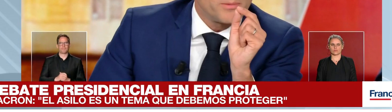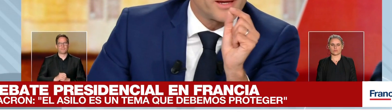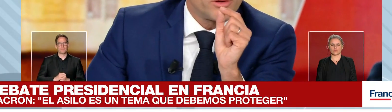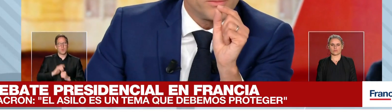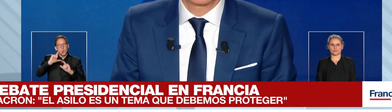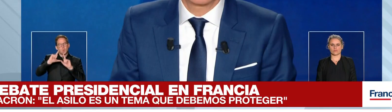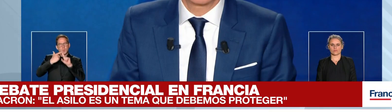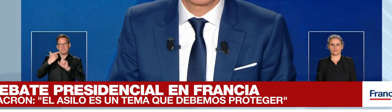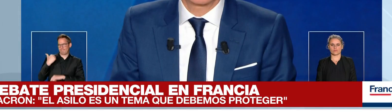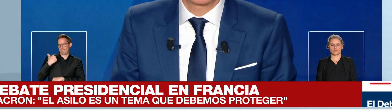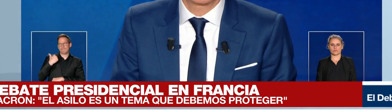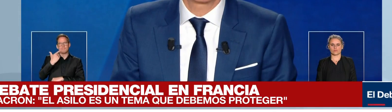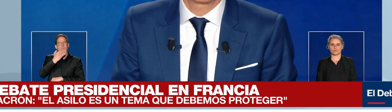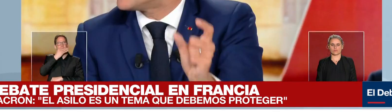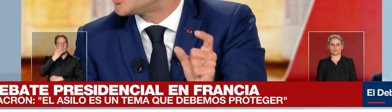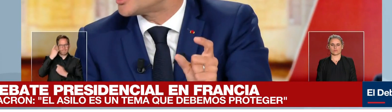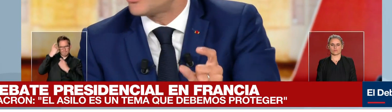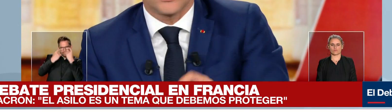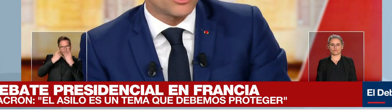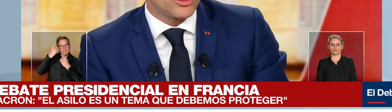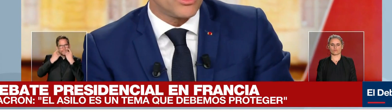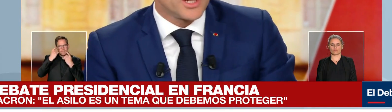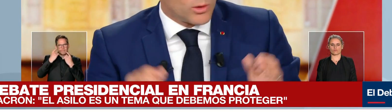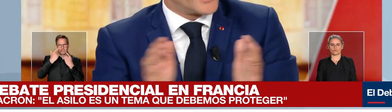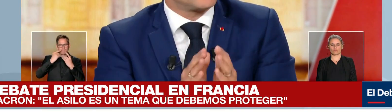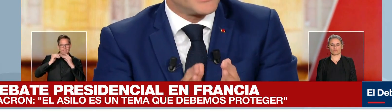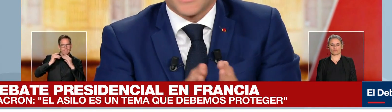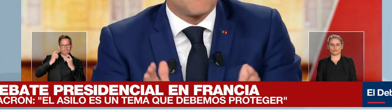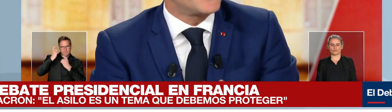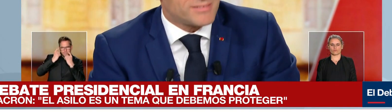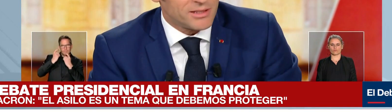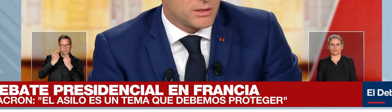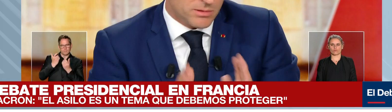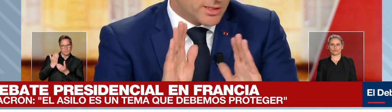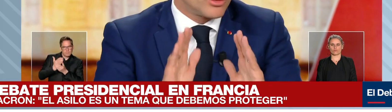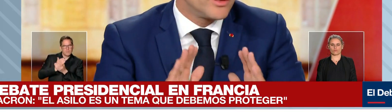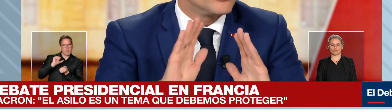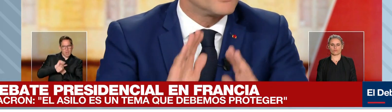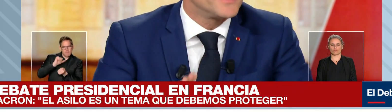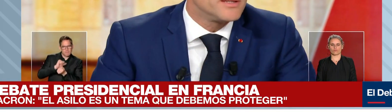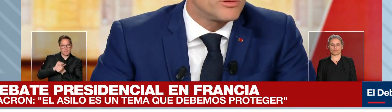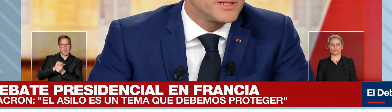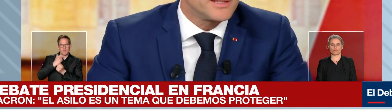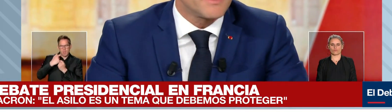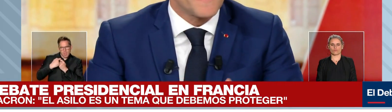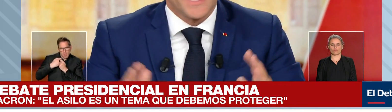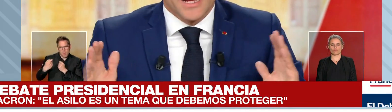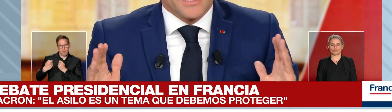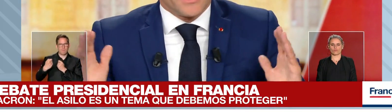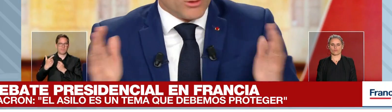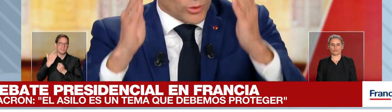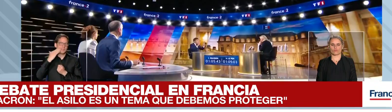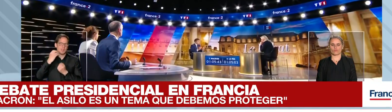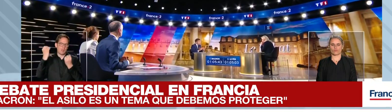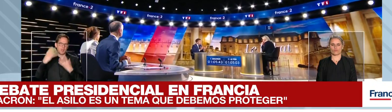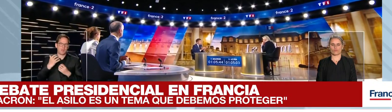rápidamente, y llevamos a cabo una primera reforma del organismo. A cabo de esta instrucción redujimos, y la crisis del